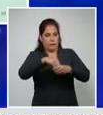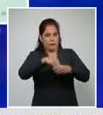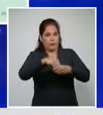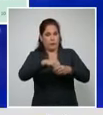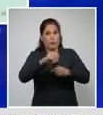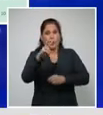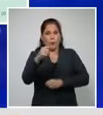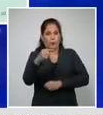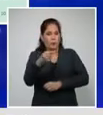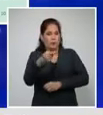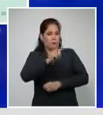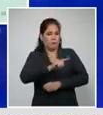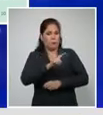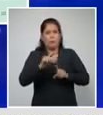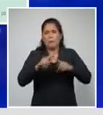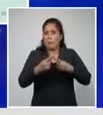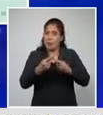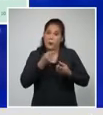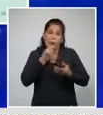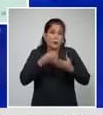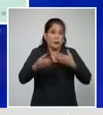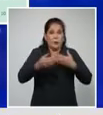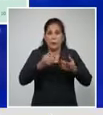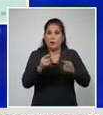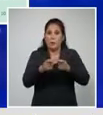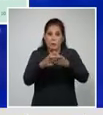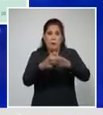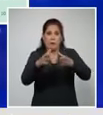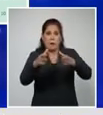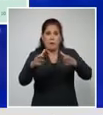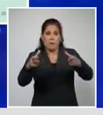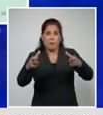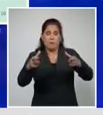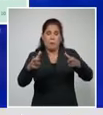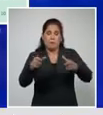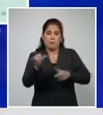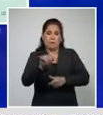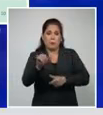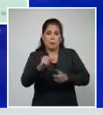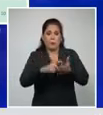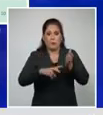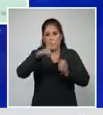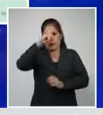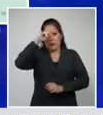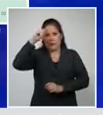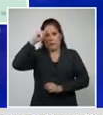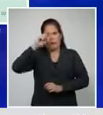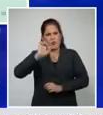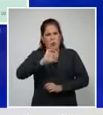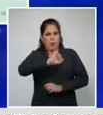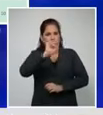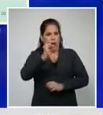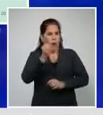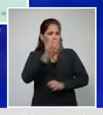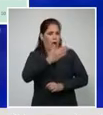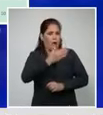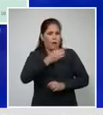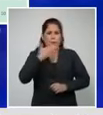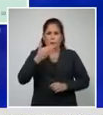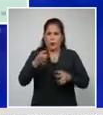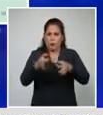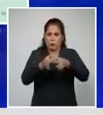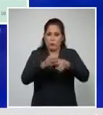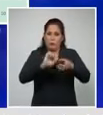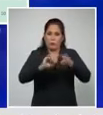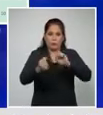que la jornada anterior, pero de todas formas una cifra alta para lo que este territorio había logrado en el control, y